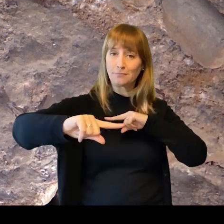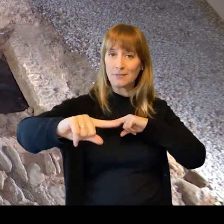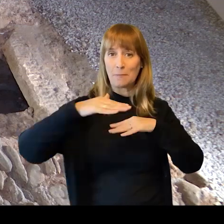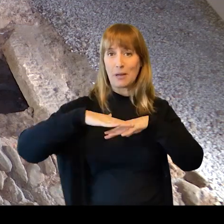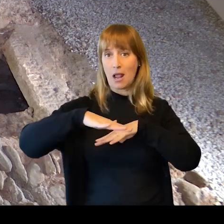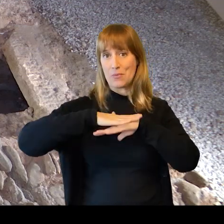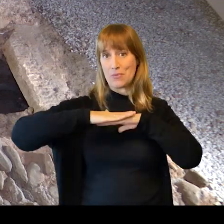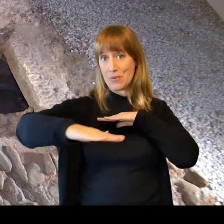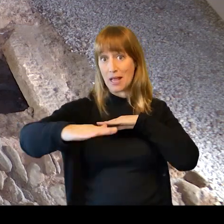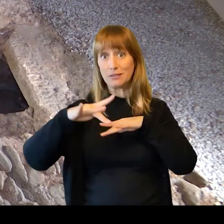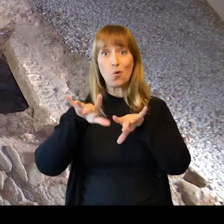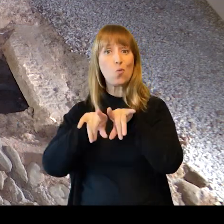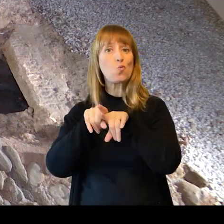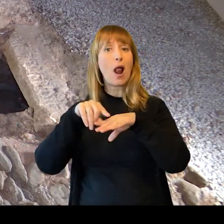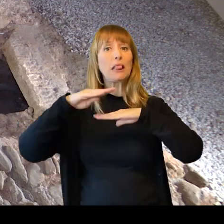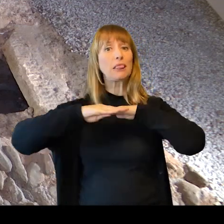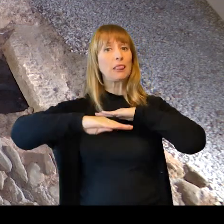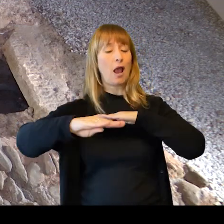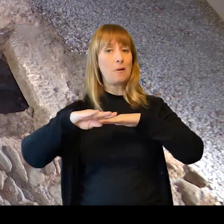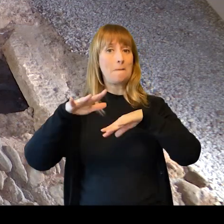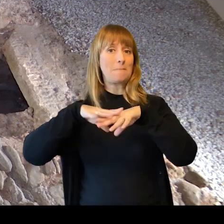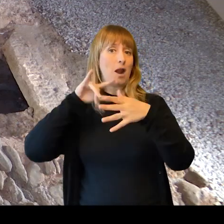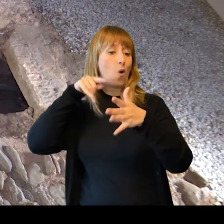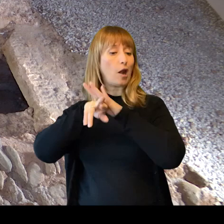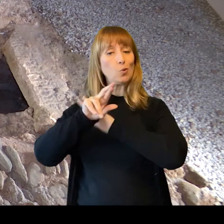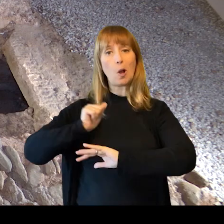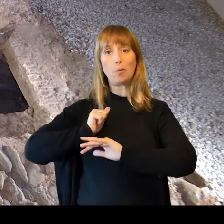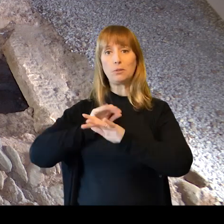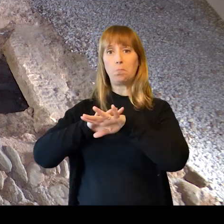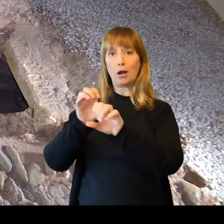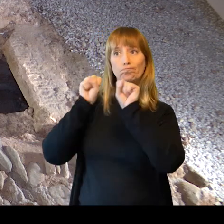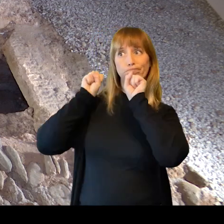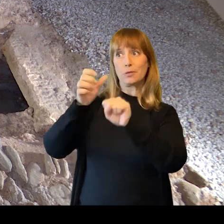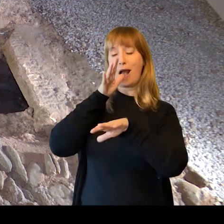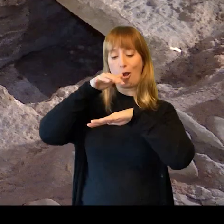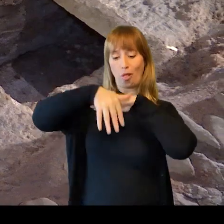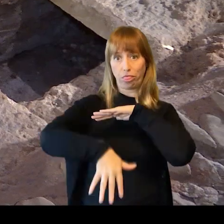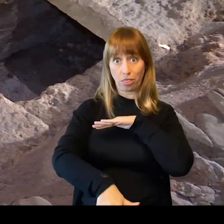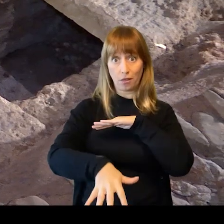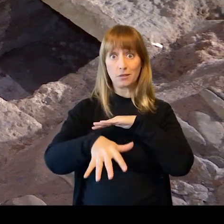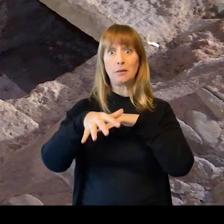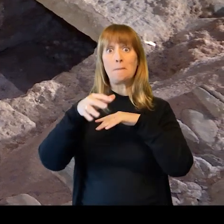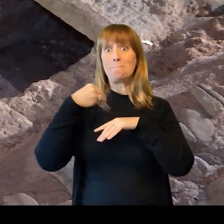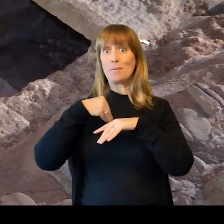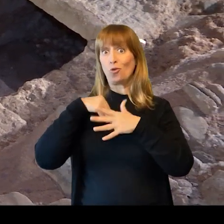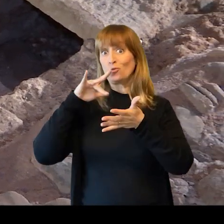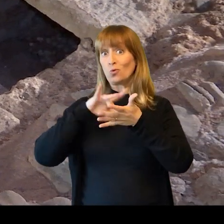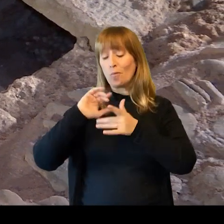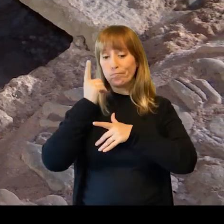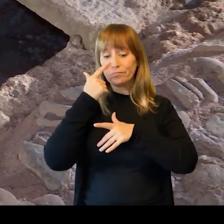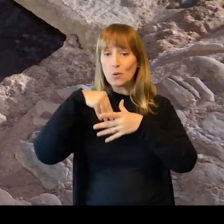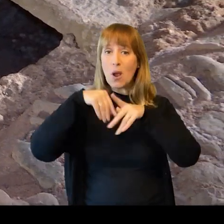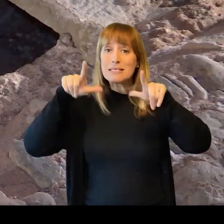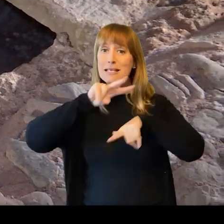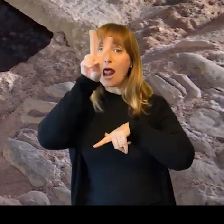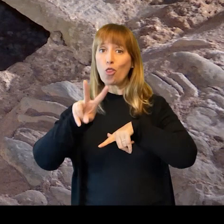la base, a modo de tablazón como recurso constructivo e impermeabilizante. El tramo que se encuentra descubierto en la sala